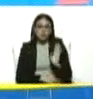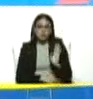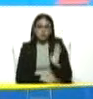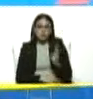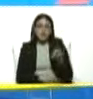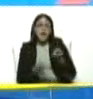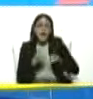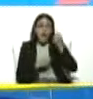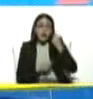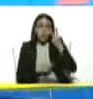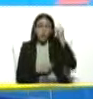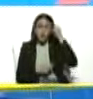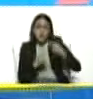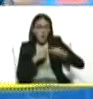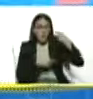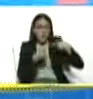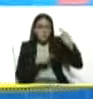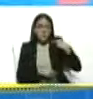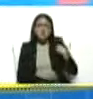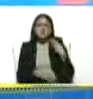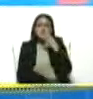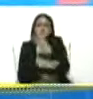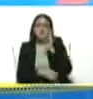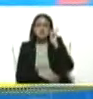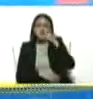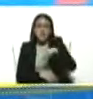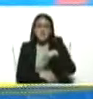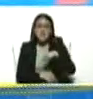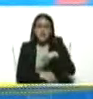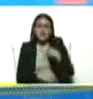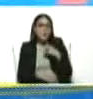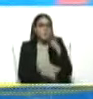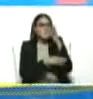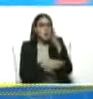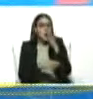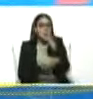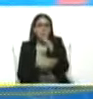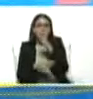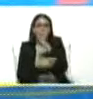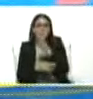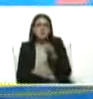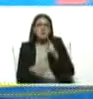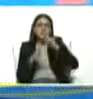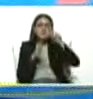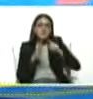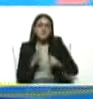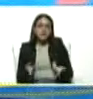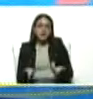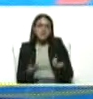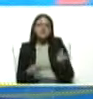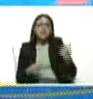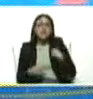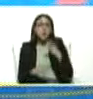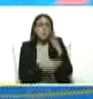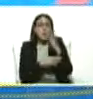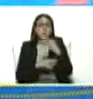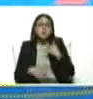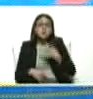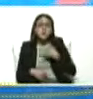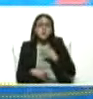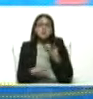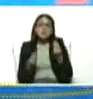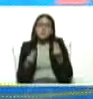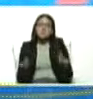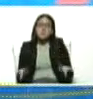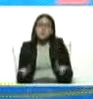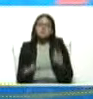antes de ayer en Barlovento, en La Guajira, en Amazonas. Esas tres visitas me han marcado mucho. La visita